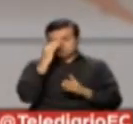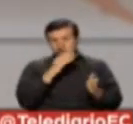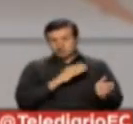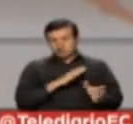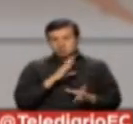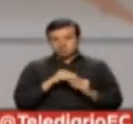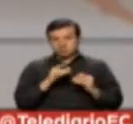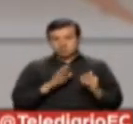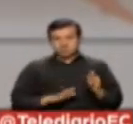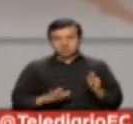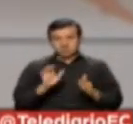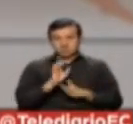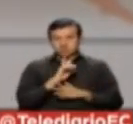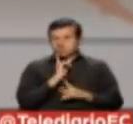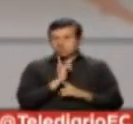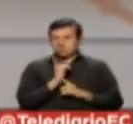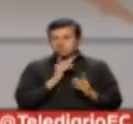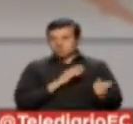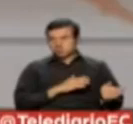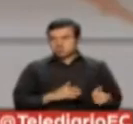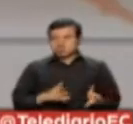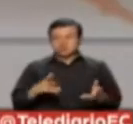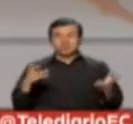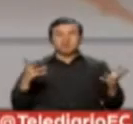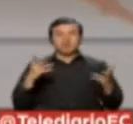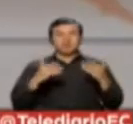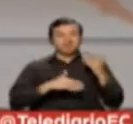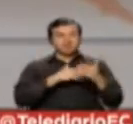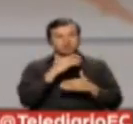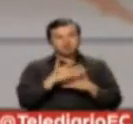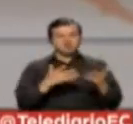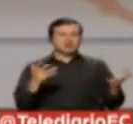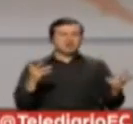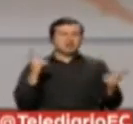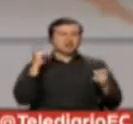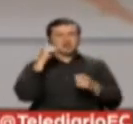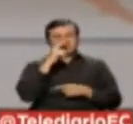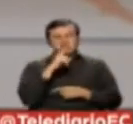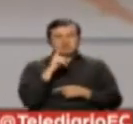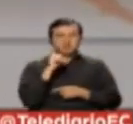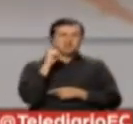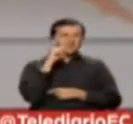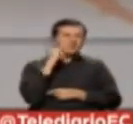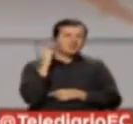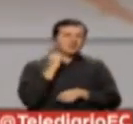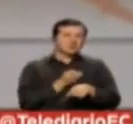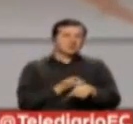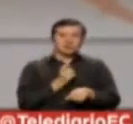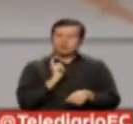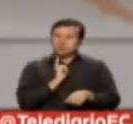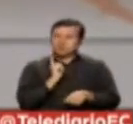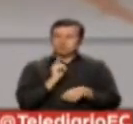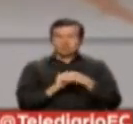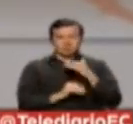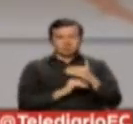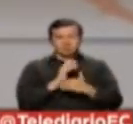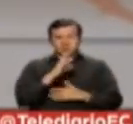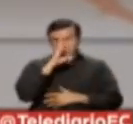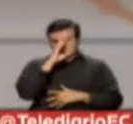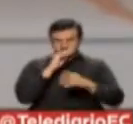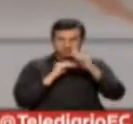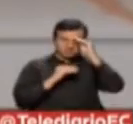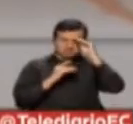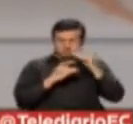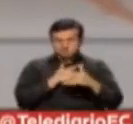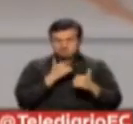entendamos todos los ecuatorianos eso educativo no es un proceso tortuoso duro autoritario sino es un proceso donde se aprende sintiéndose